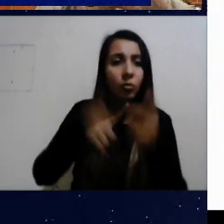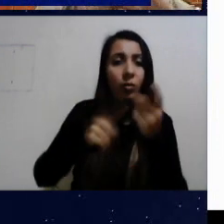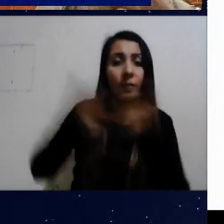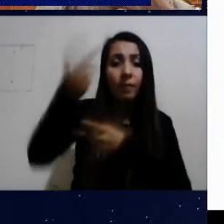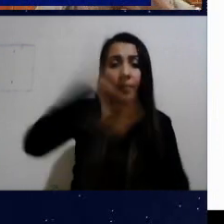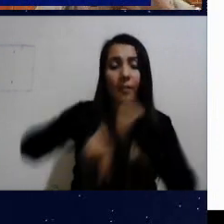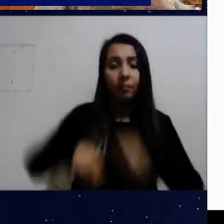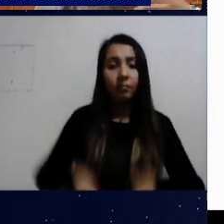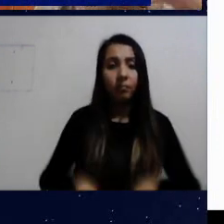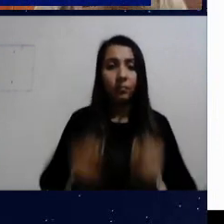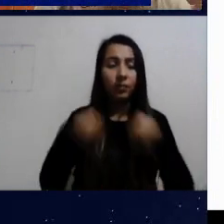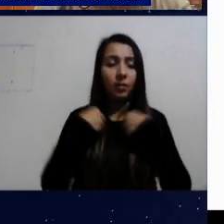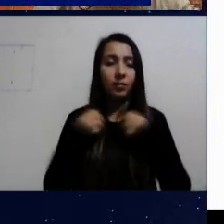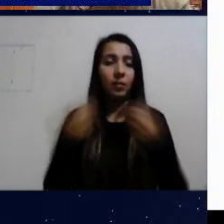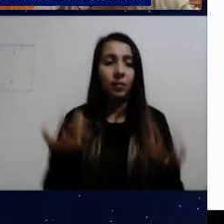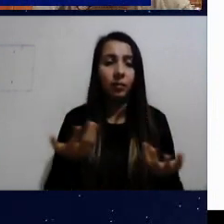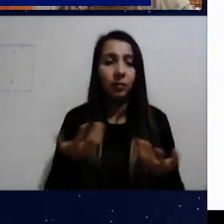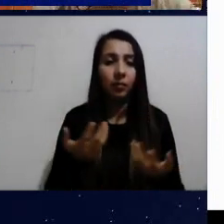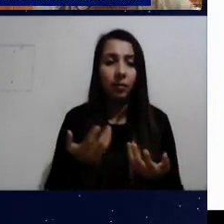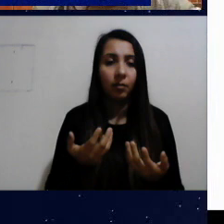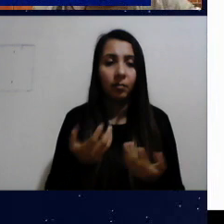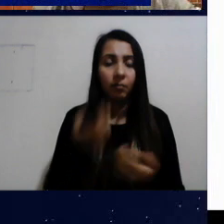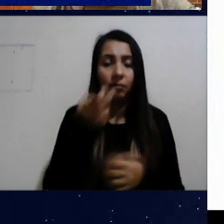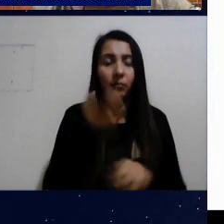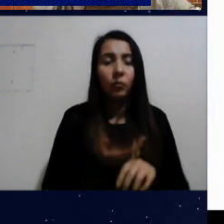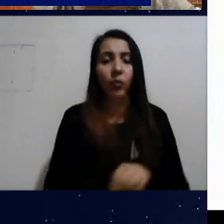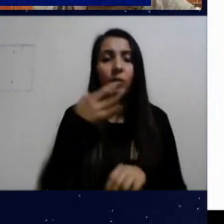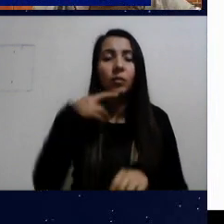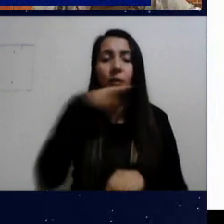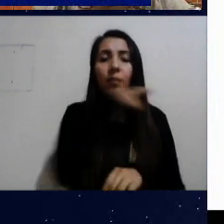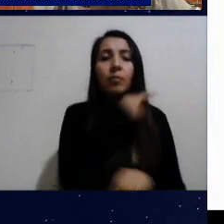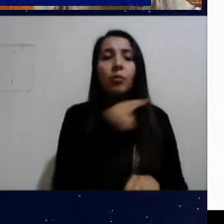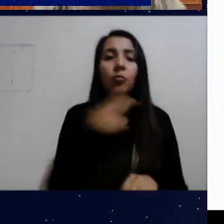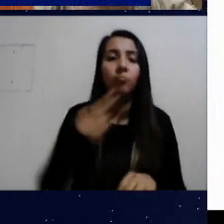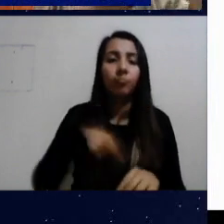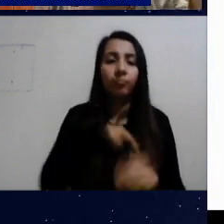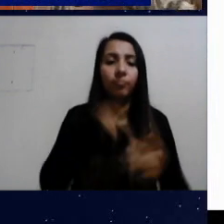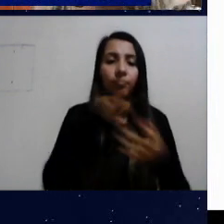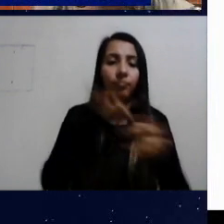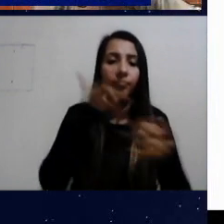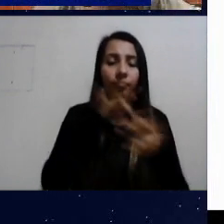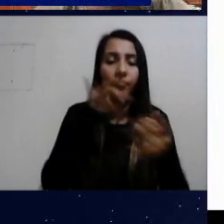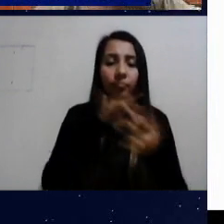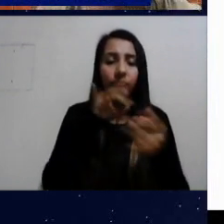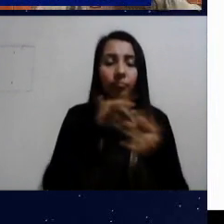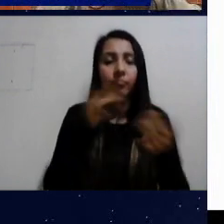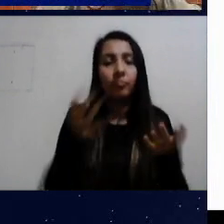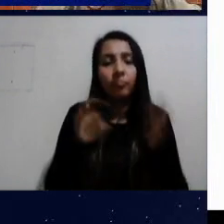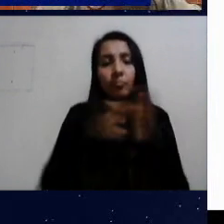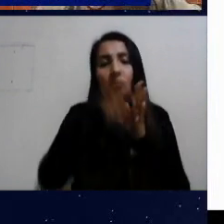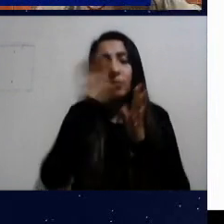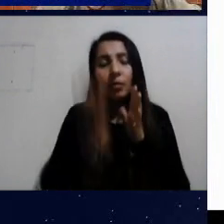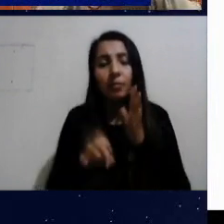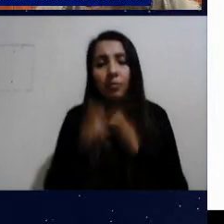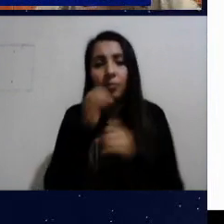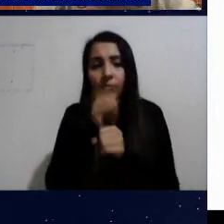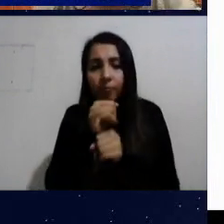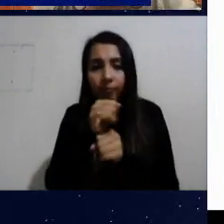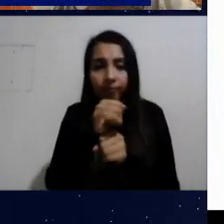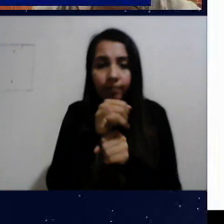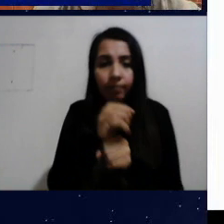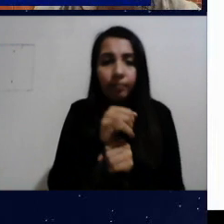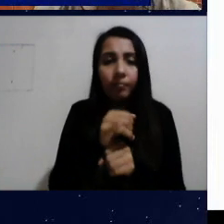hablando, como puede ser estudiar la evolución química del universo, como puede ser